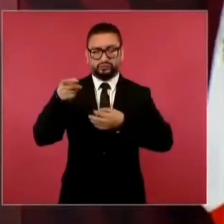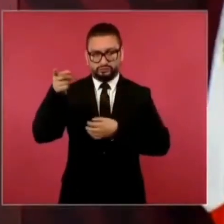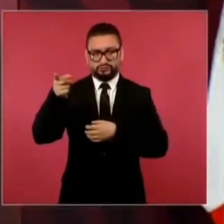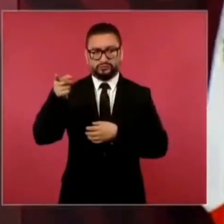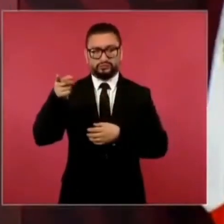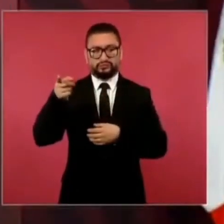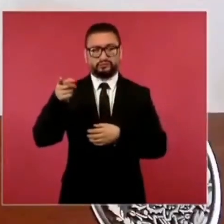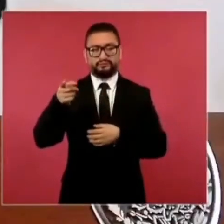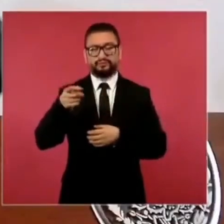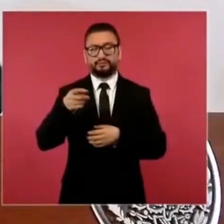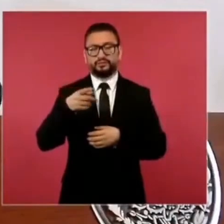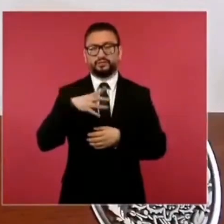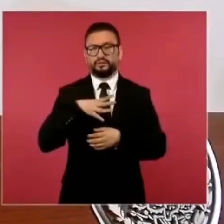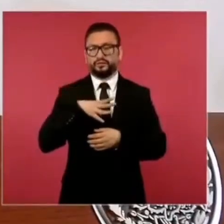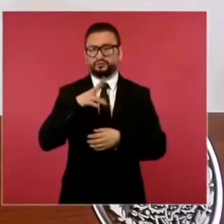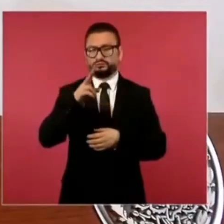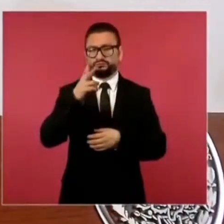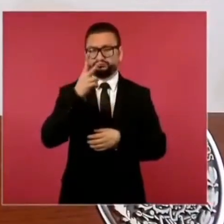Hay dos